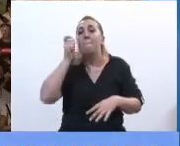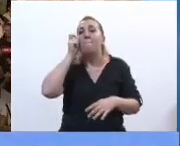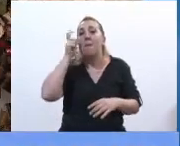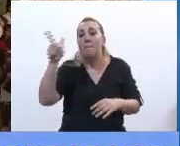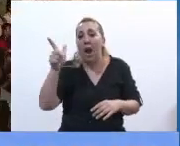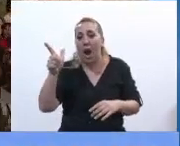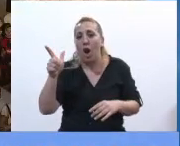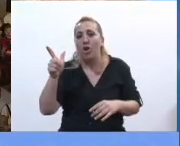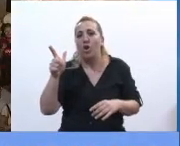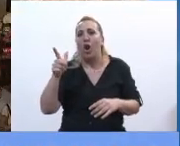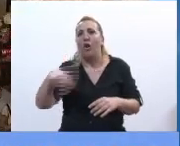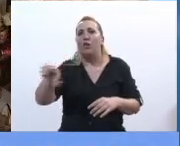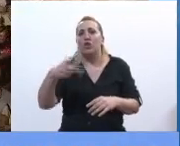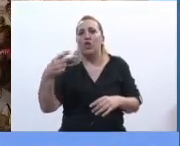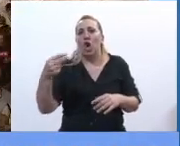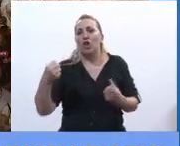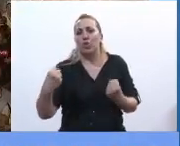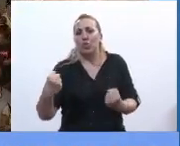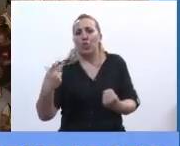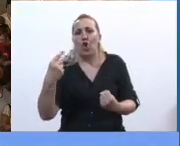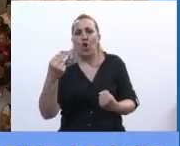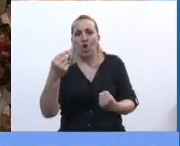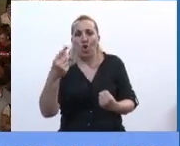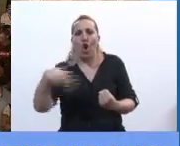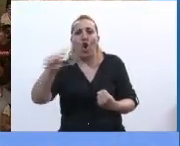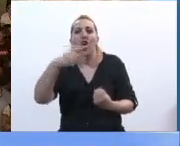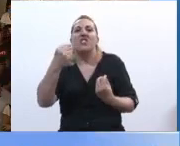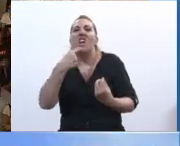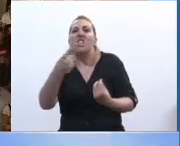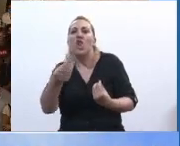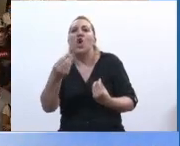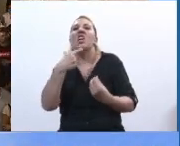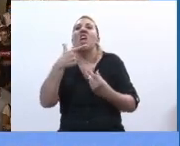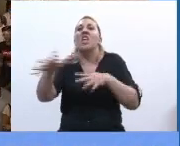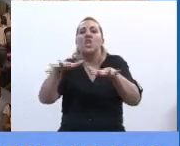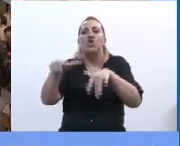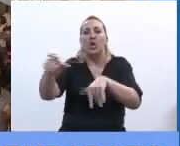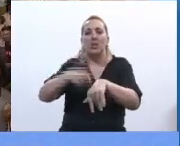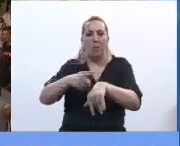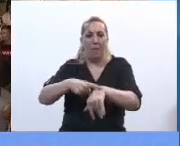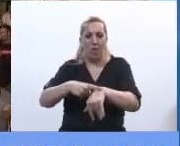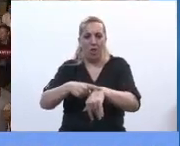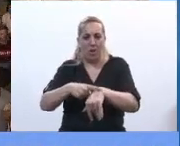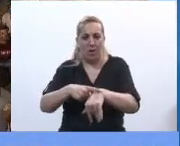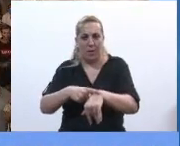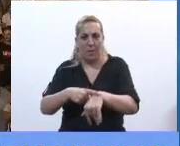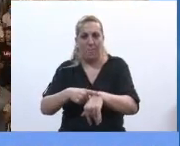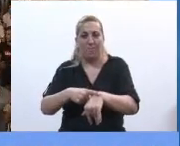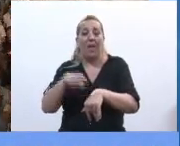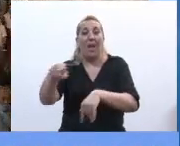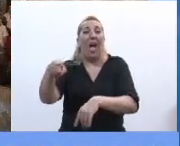la resistencia estuvieron y lo que se dijo y lo que se hizo en ese momento en la